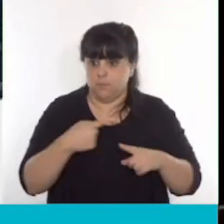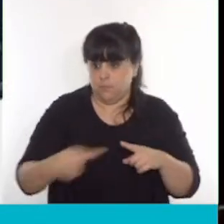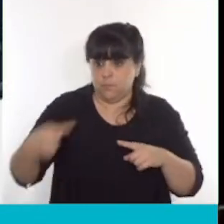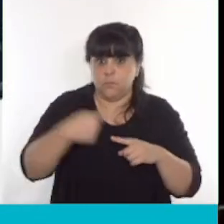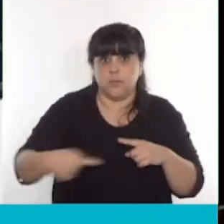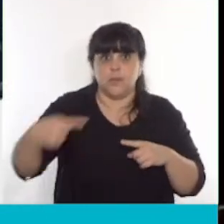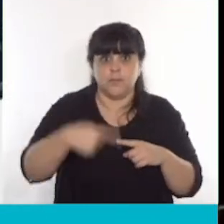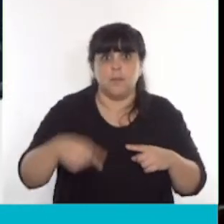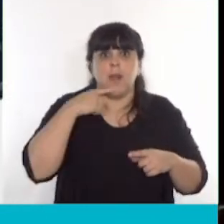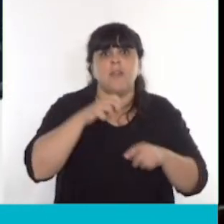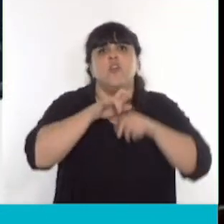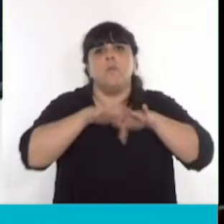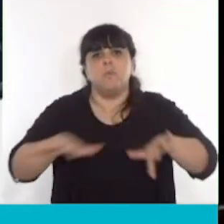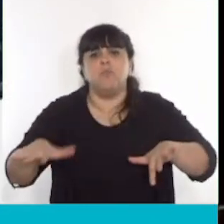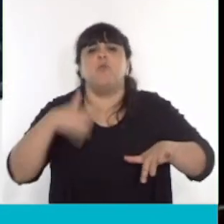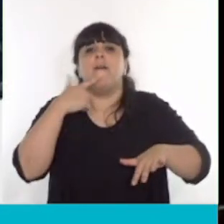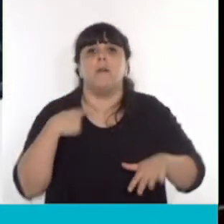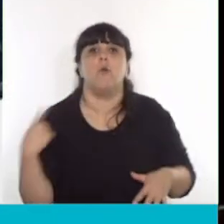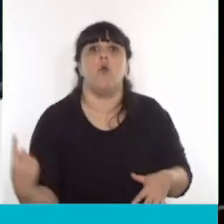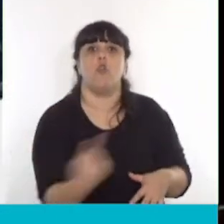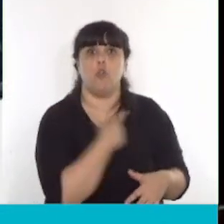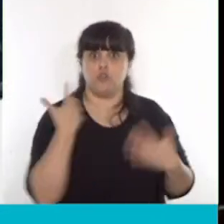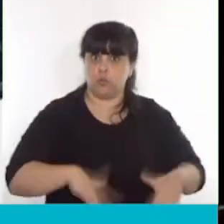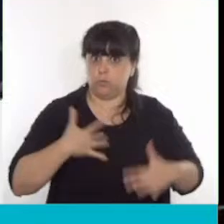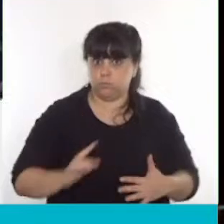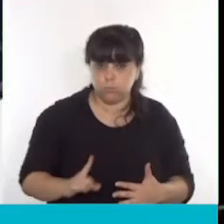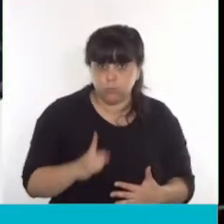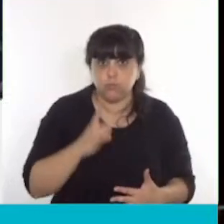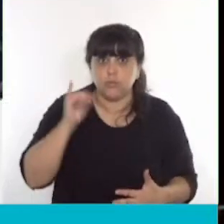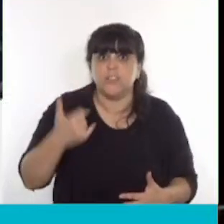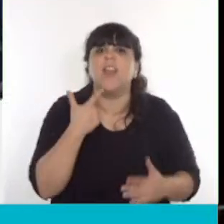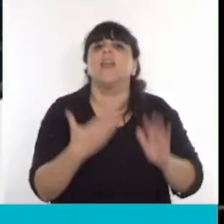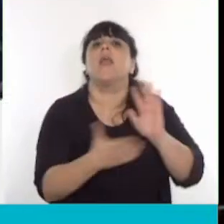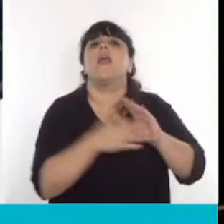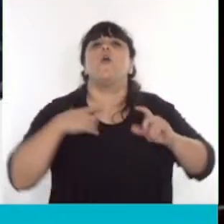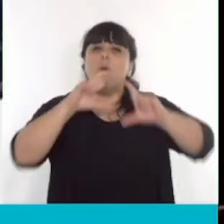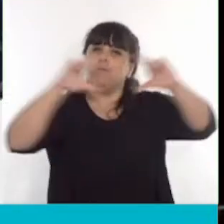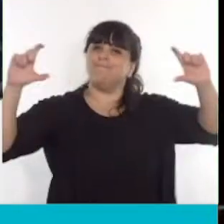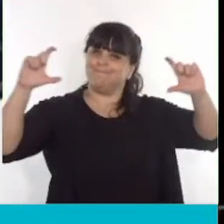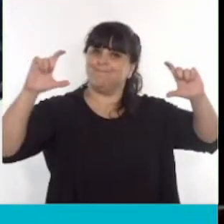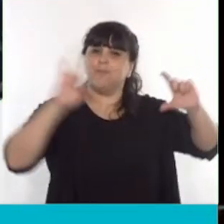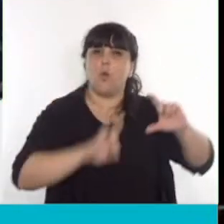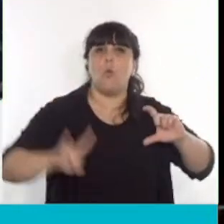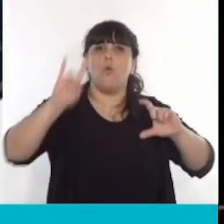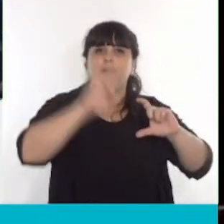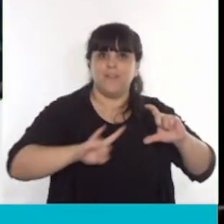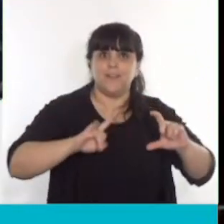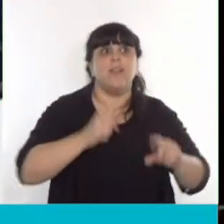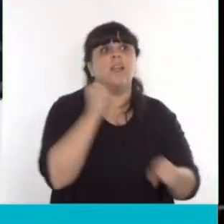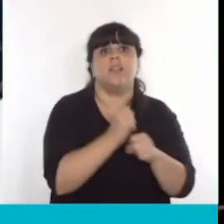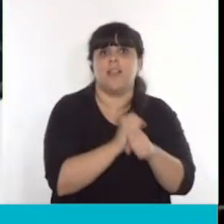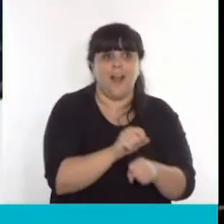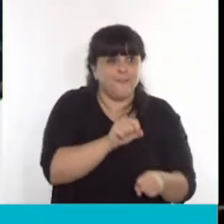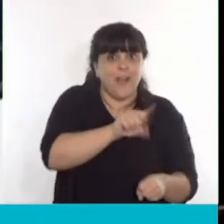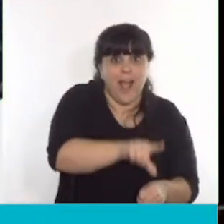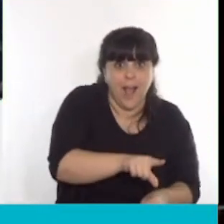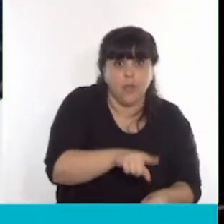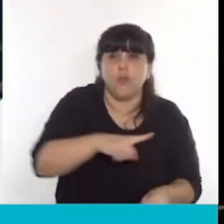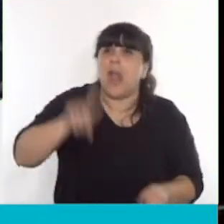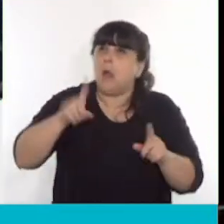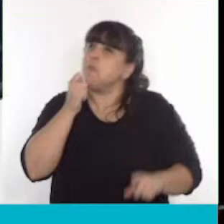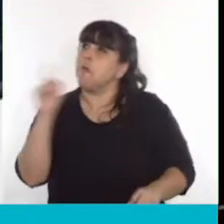la consigna que a nosotros nos enorgullece, que dice Universidad de los Trabajadores y al que no le gusta se